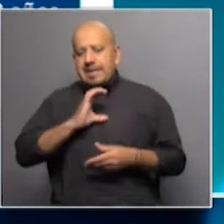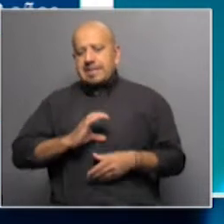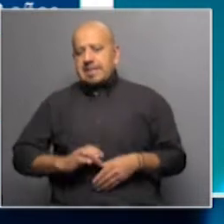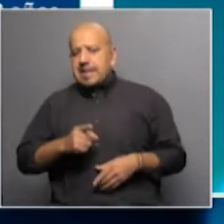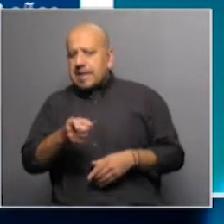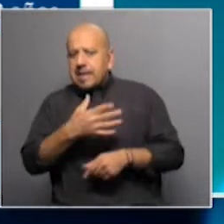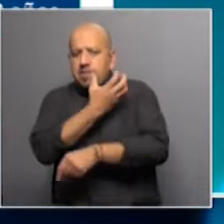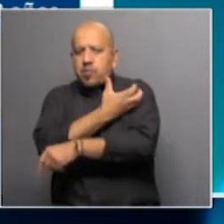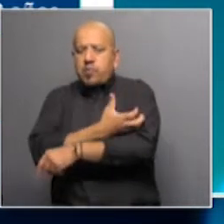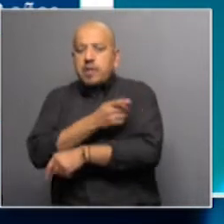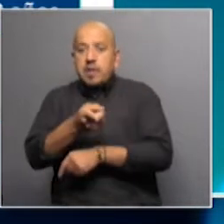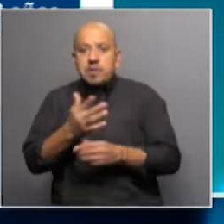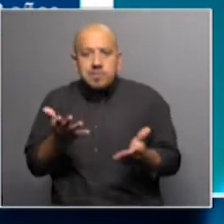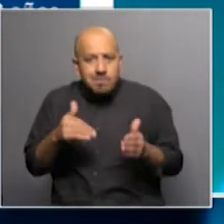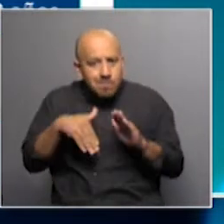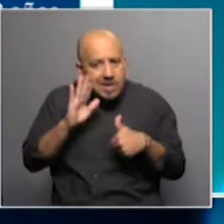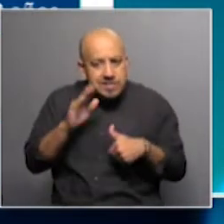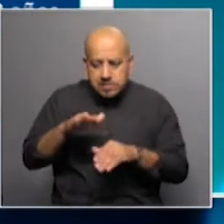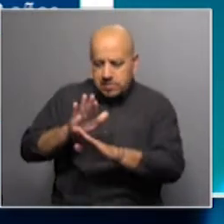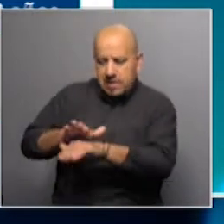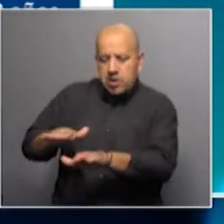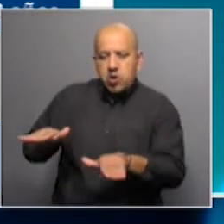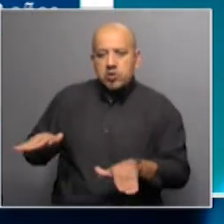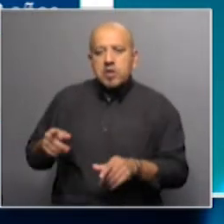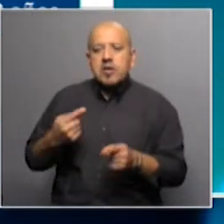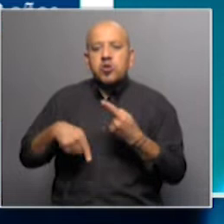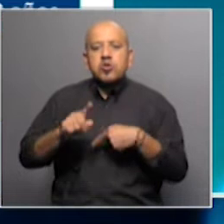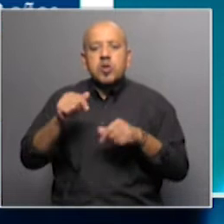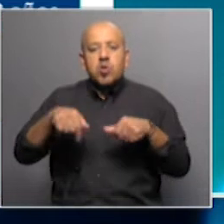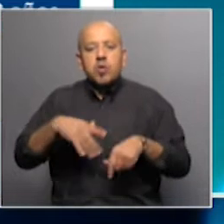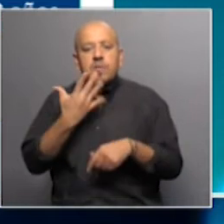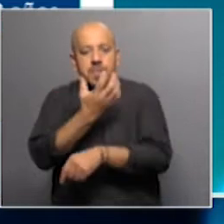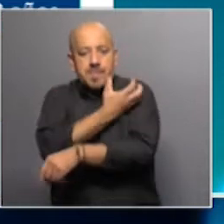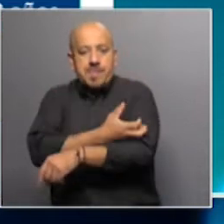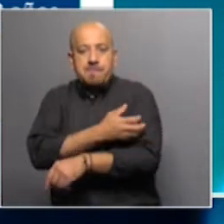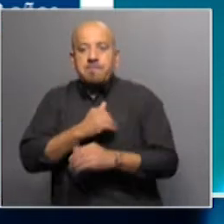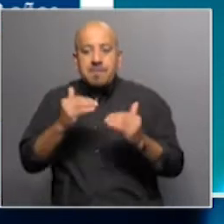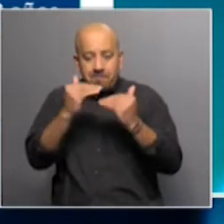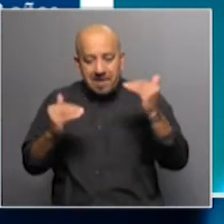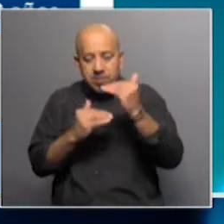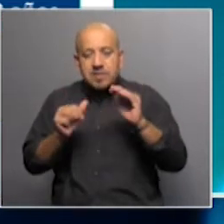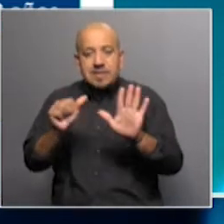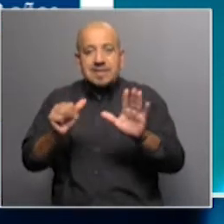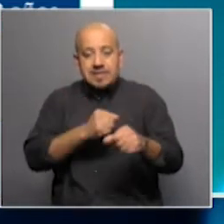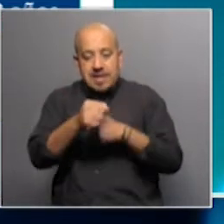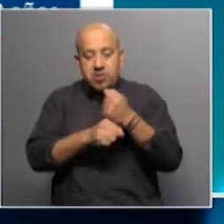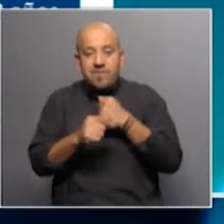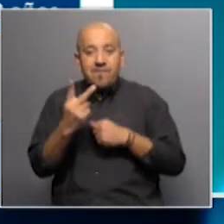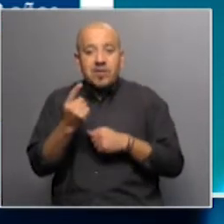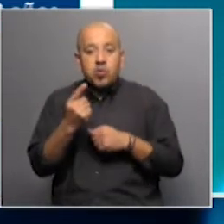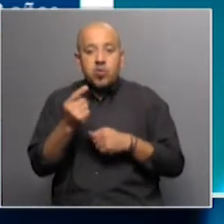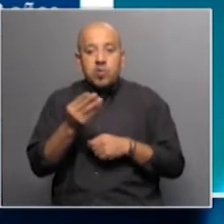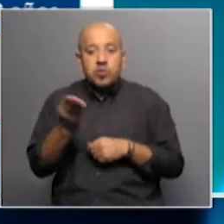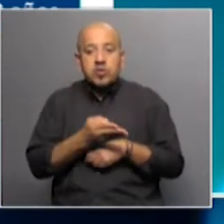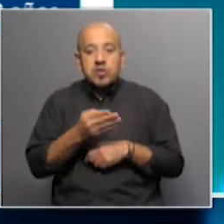la pobreza está sumamente concentrado en los primeros años de vida. Vos tenés que la pobreza hoy en los menores de 6 años es del 21%, o sea, más de uno